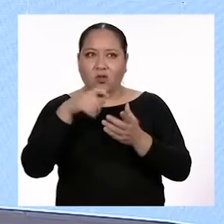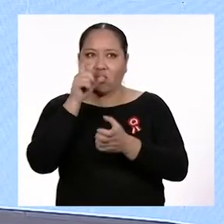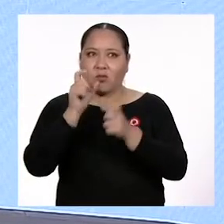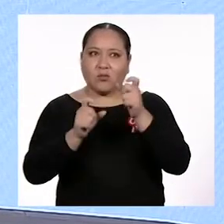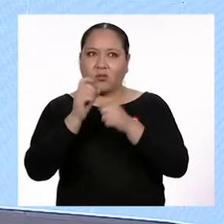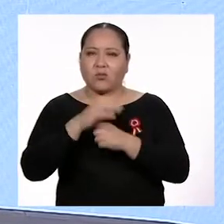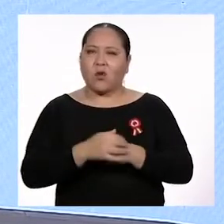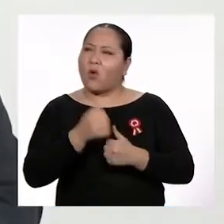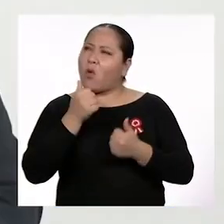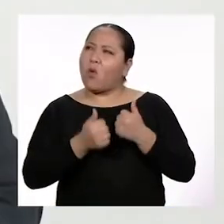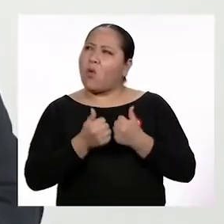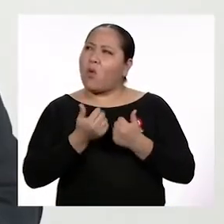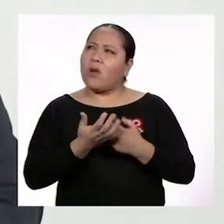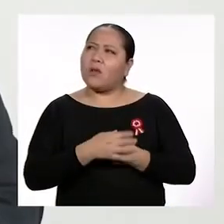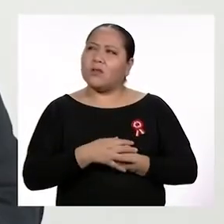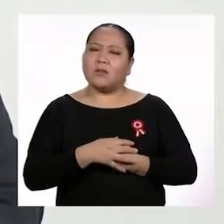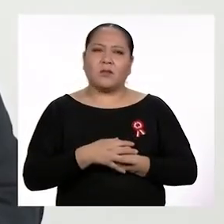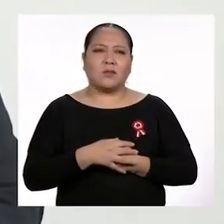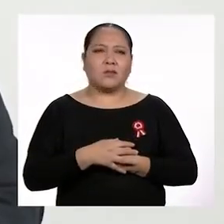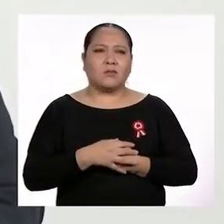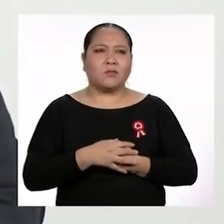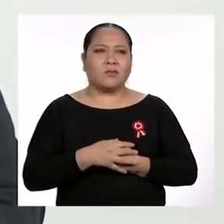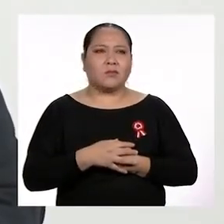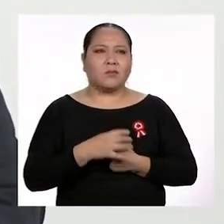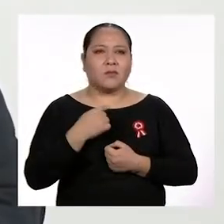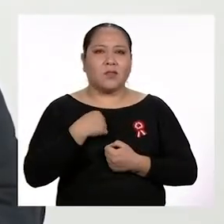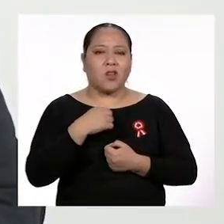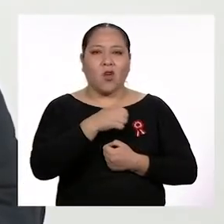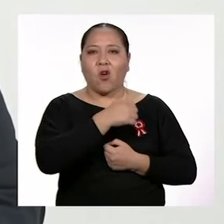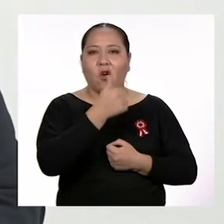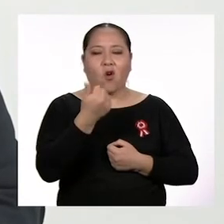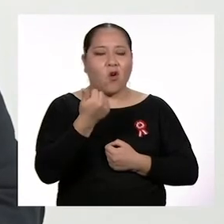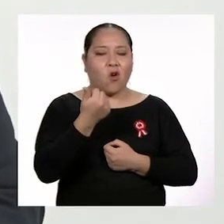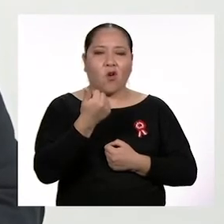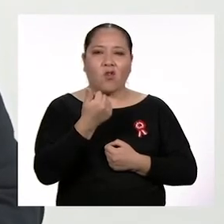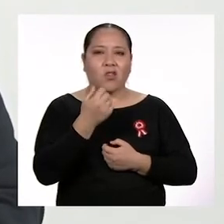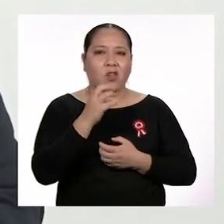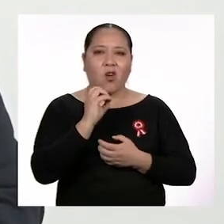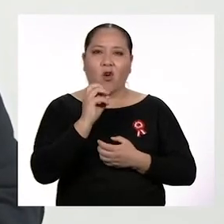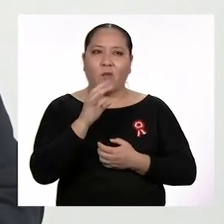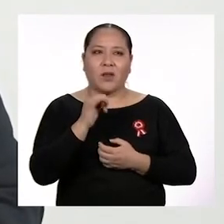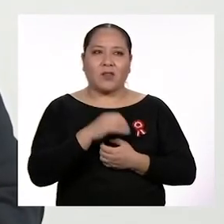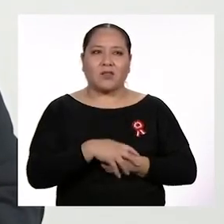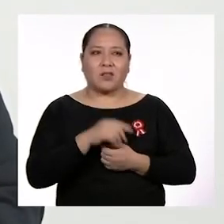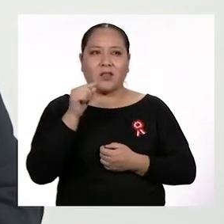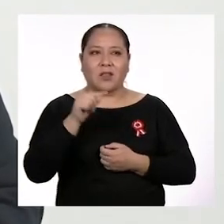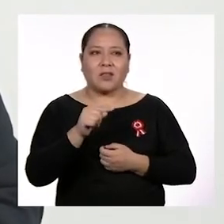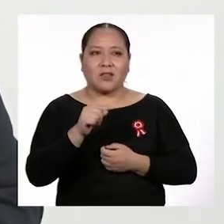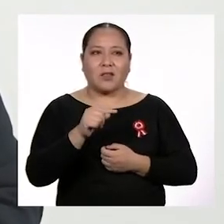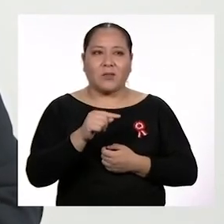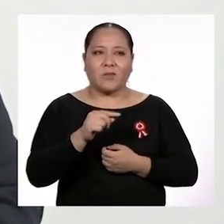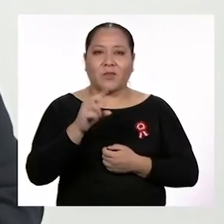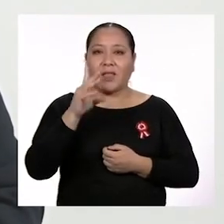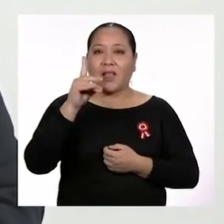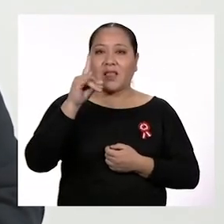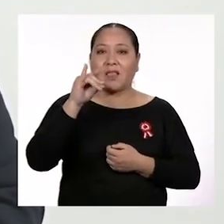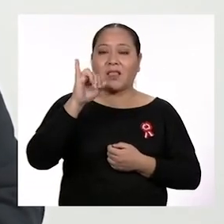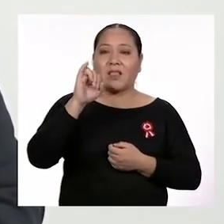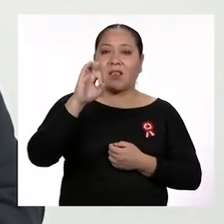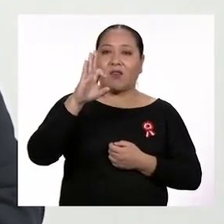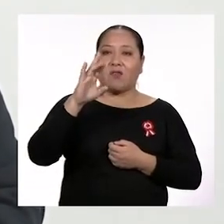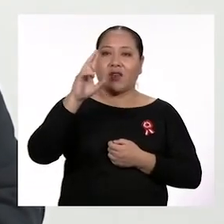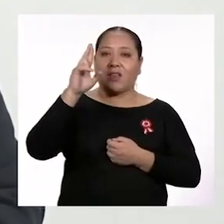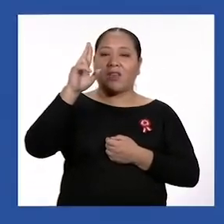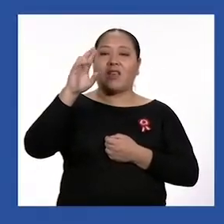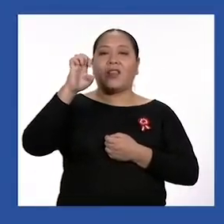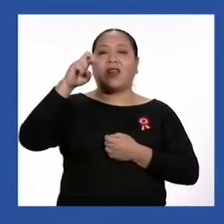operación tendré que hacer ahí? Esto lo haremos con otro tipo de operación de intervalos, llamado la diferencia